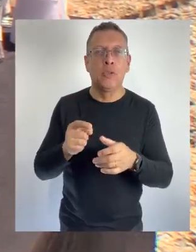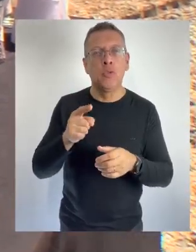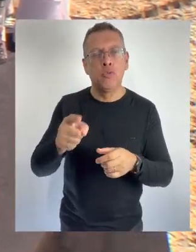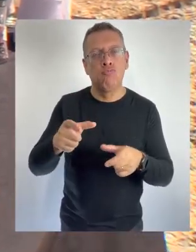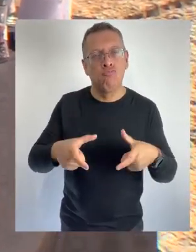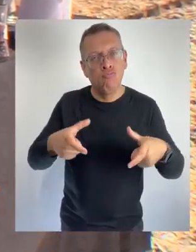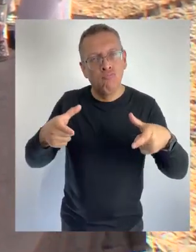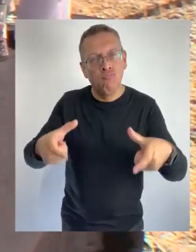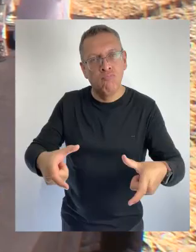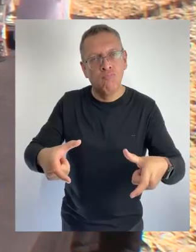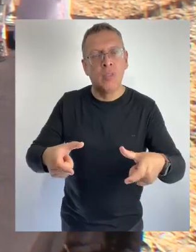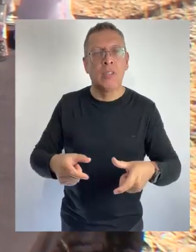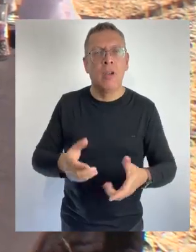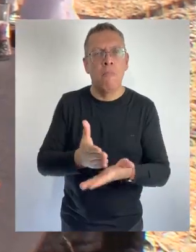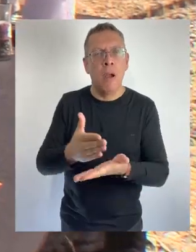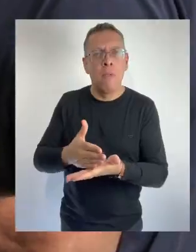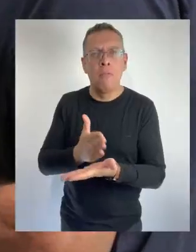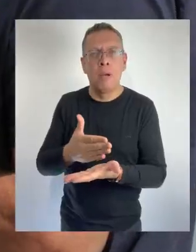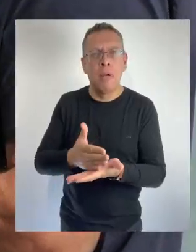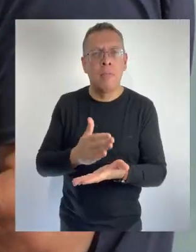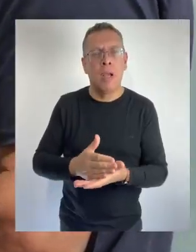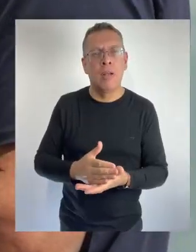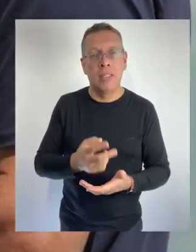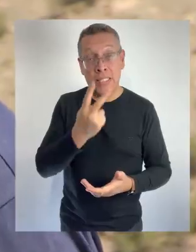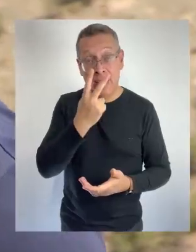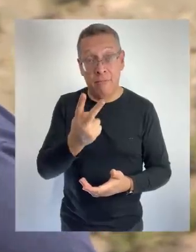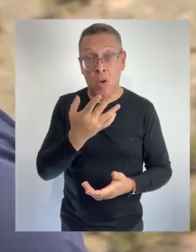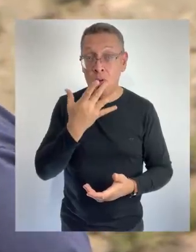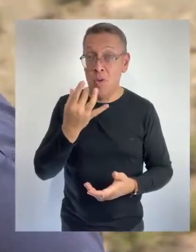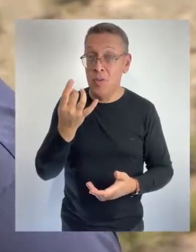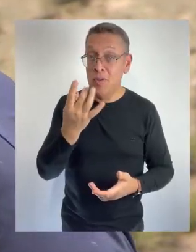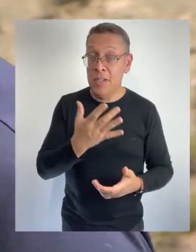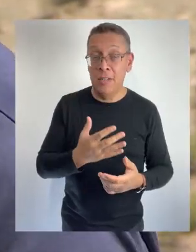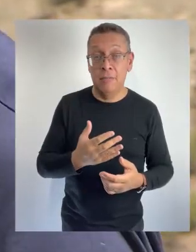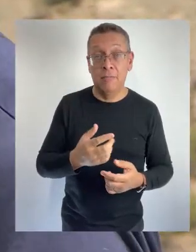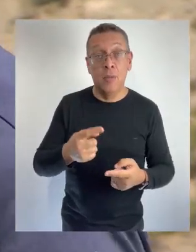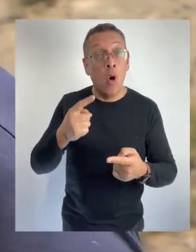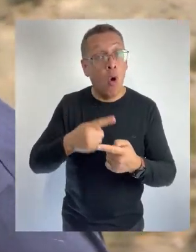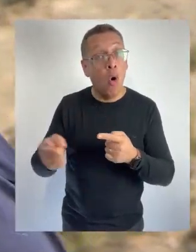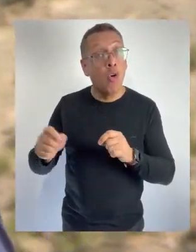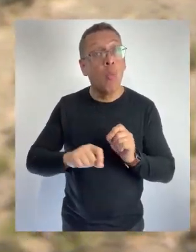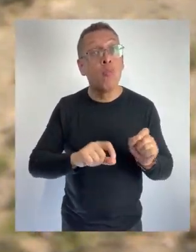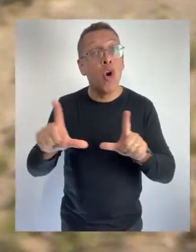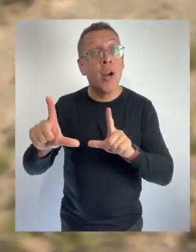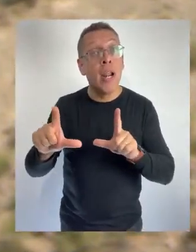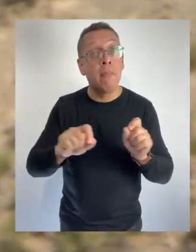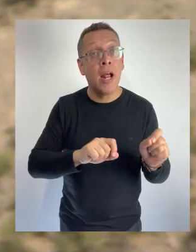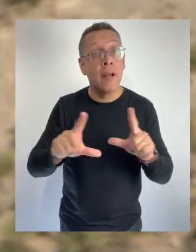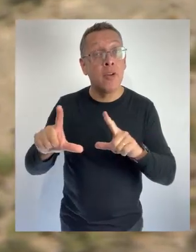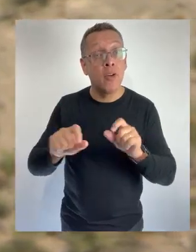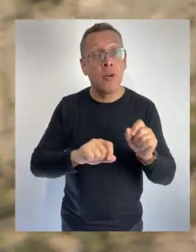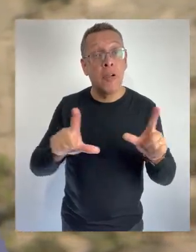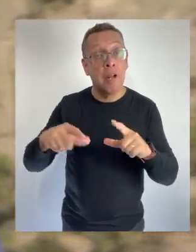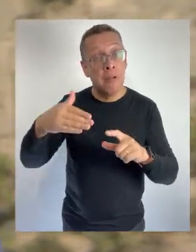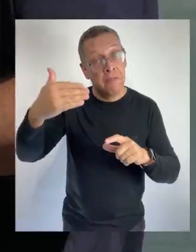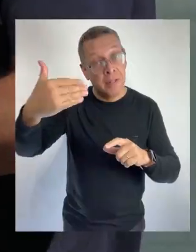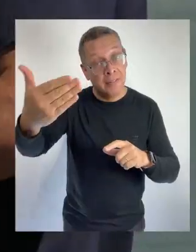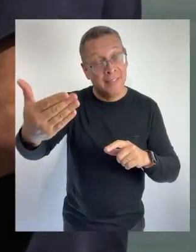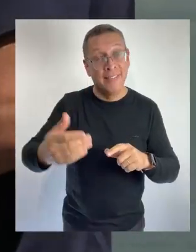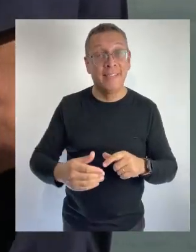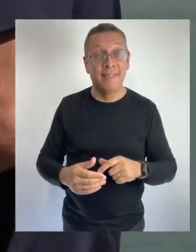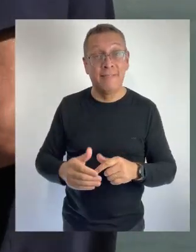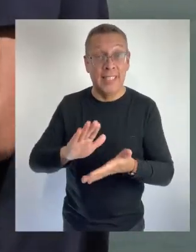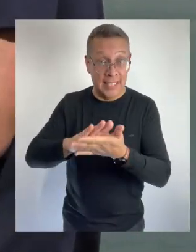plato. Se ve apetitoso. Gracias. Y seguir en otros programas para seguir viendo, como te dije, sí, programas de tu programa de salud.